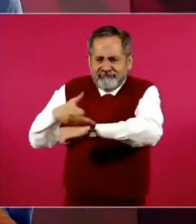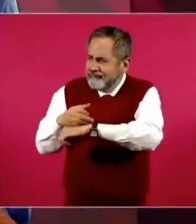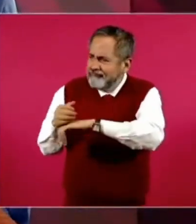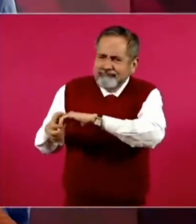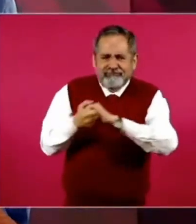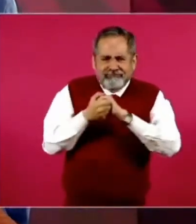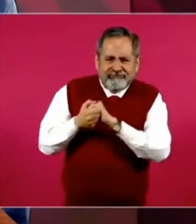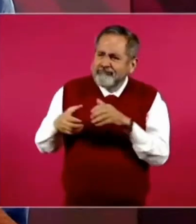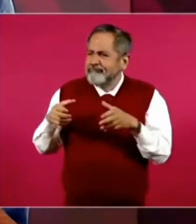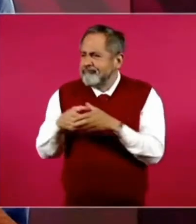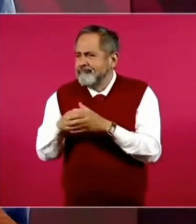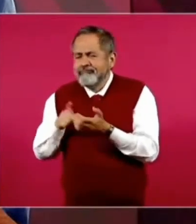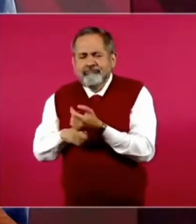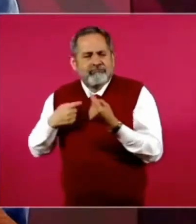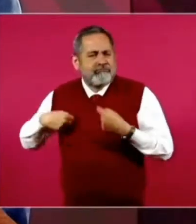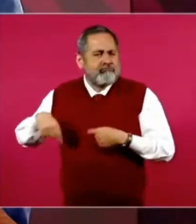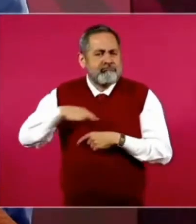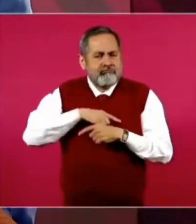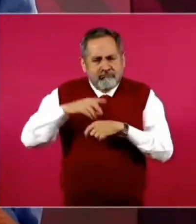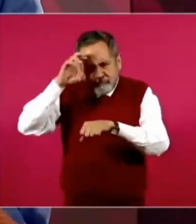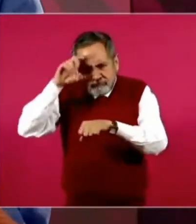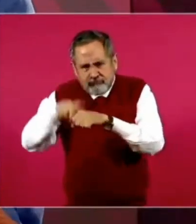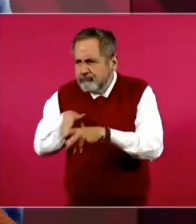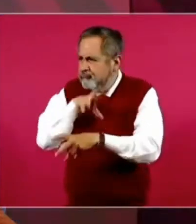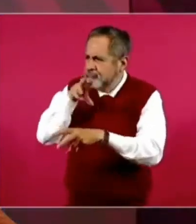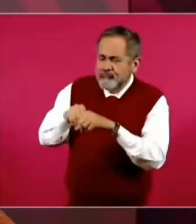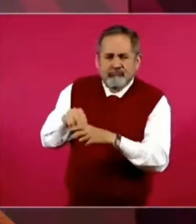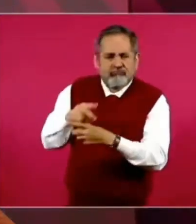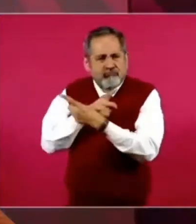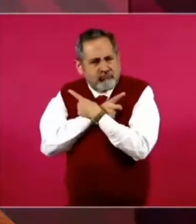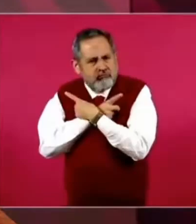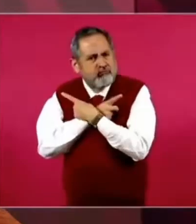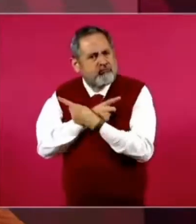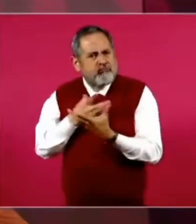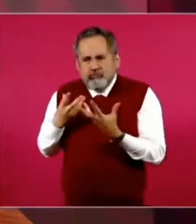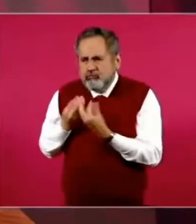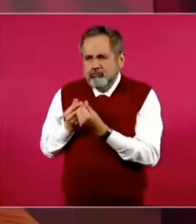nuestros valores culturales, morales,